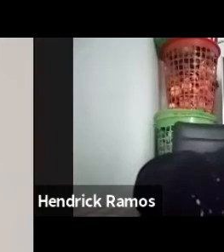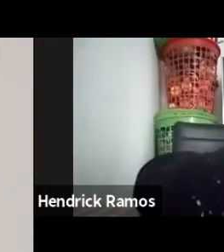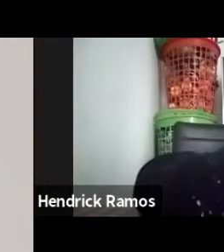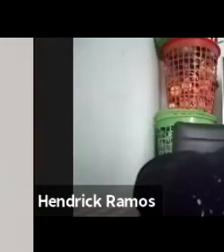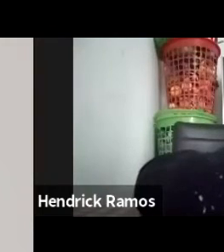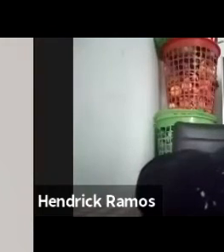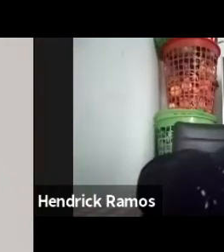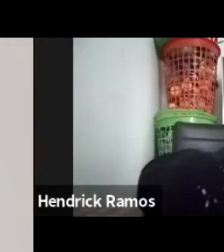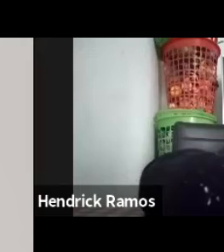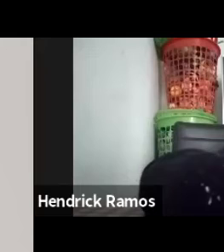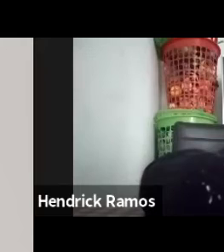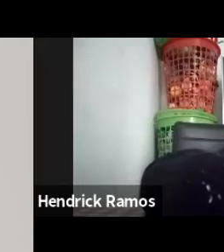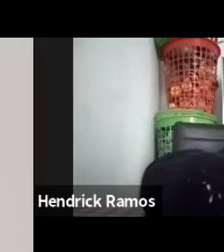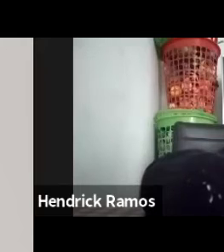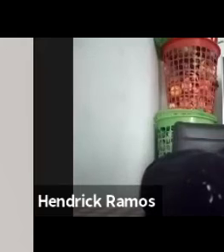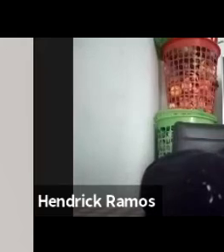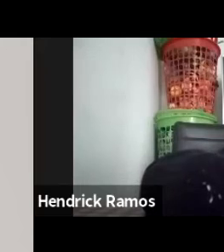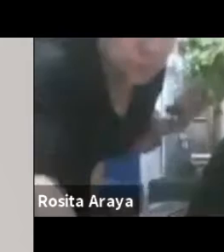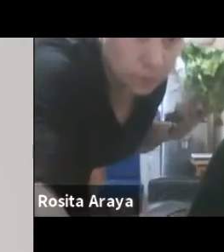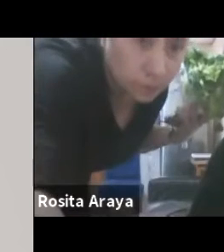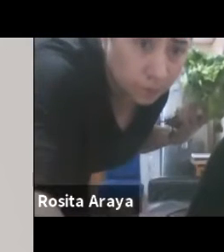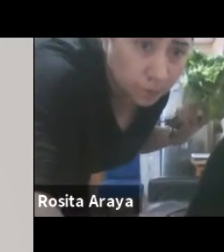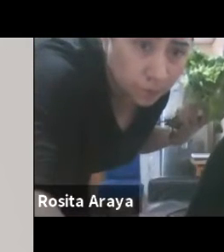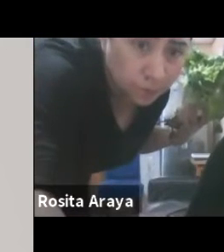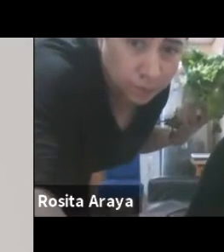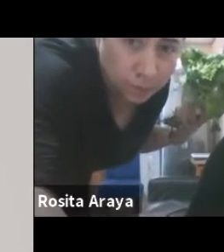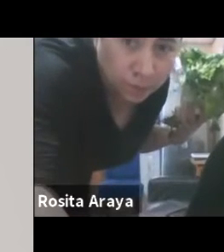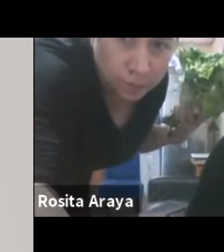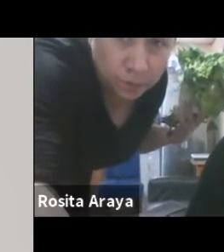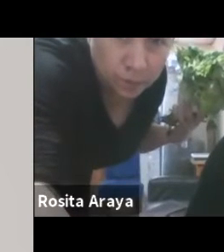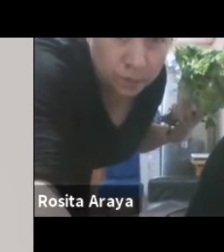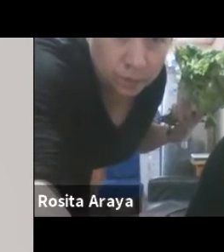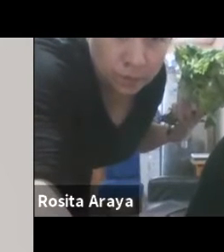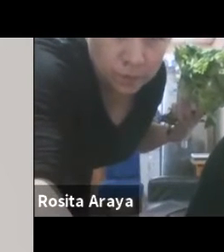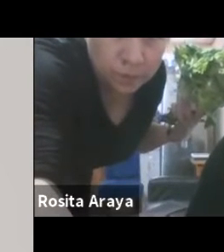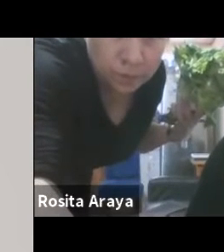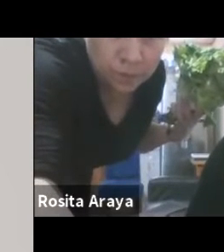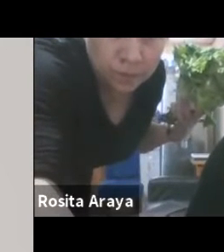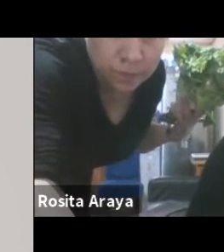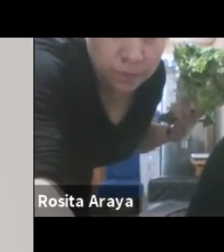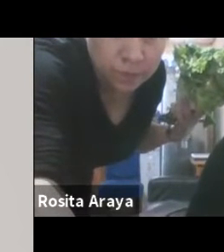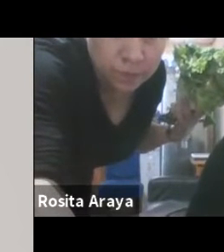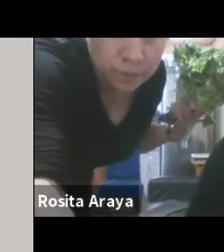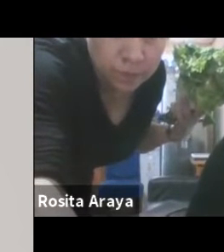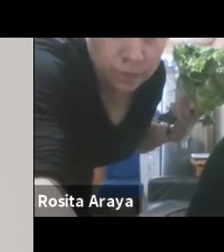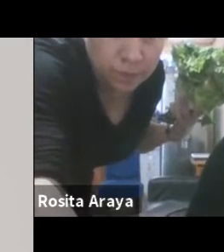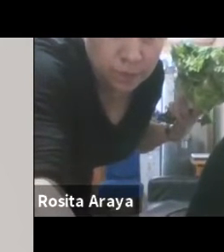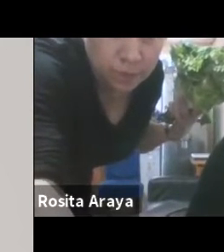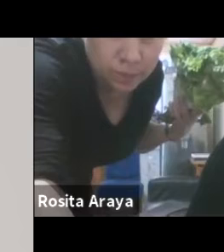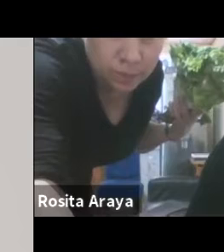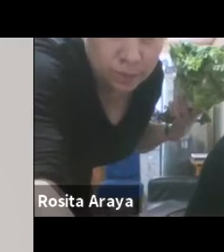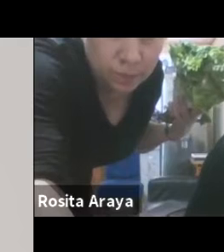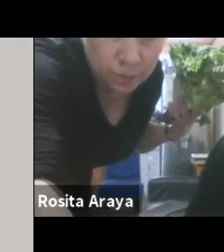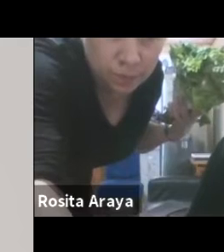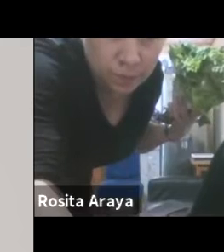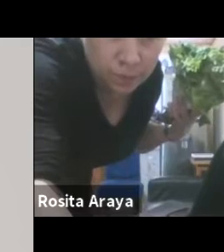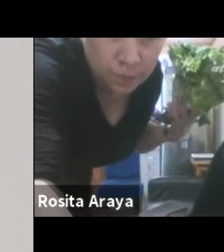Siempre molesta. Está, hijo. No, no. Kendrick. Ya